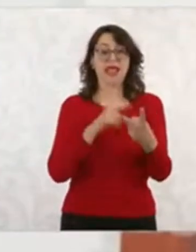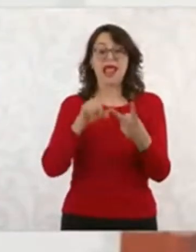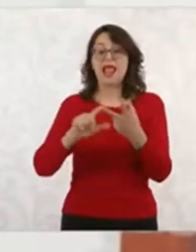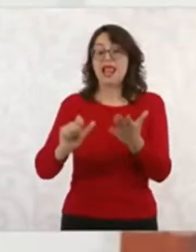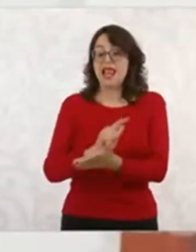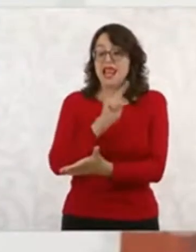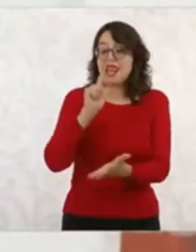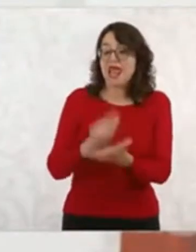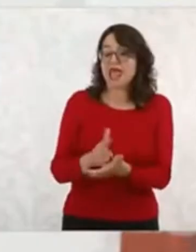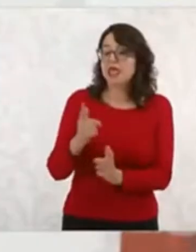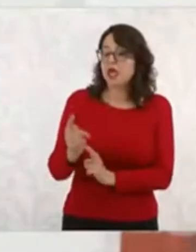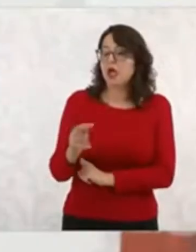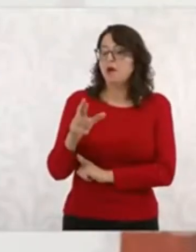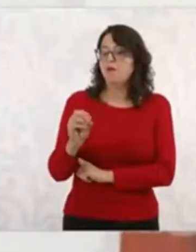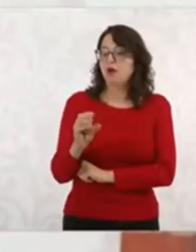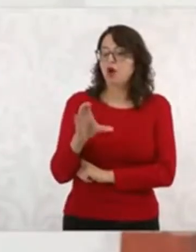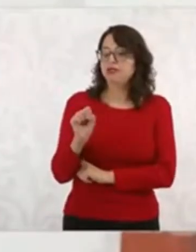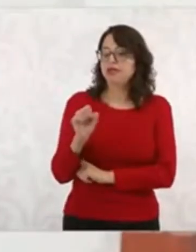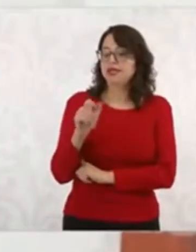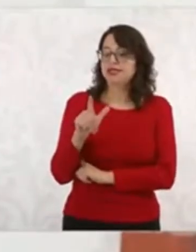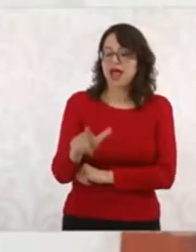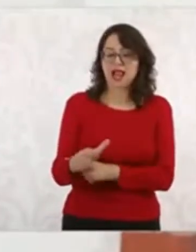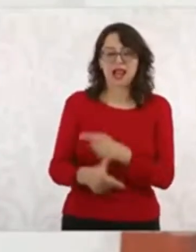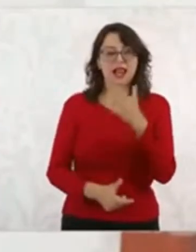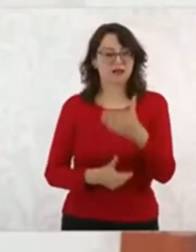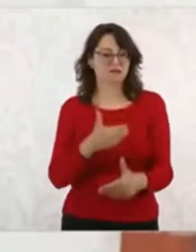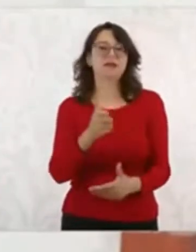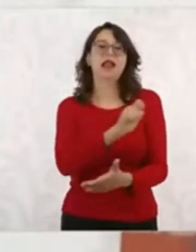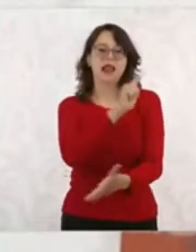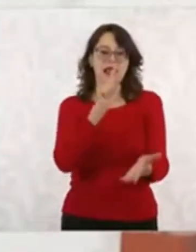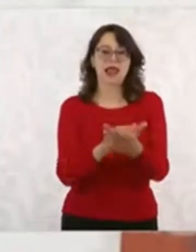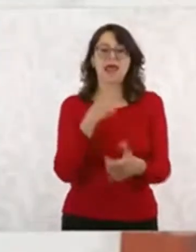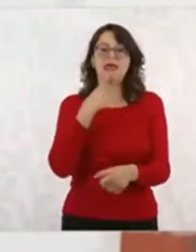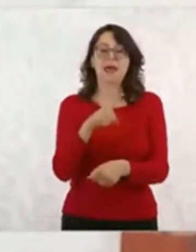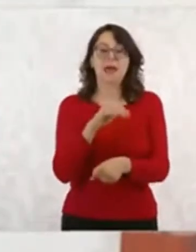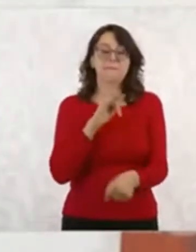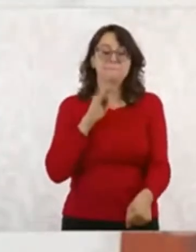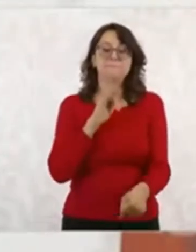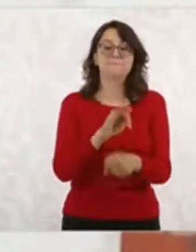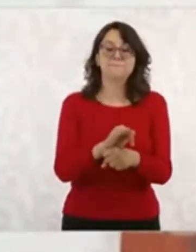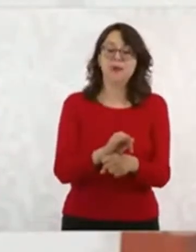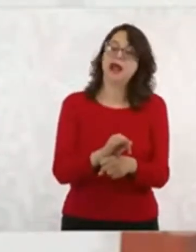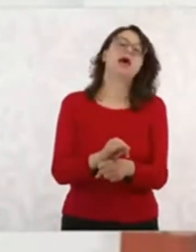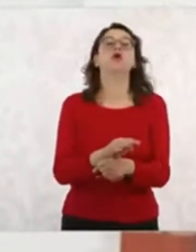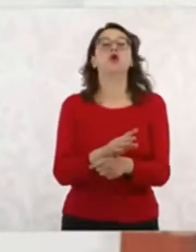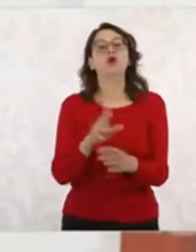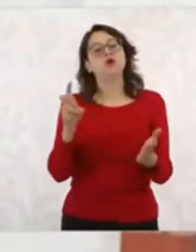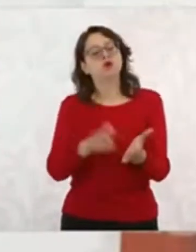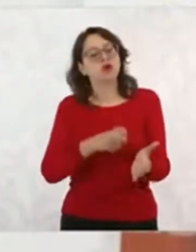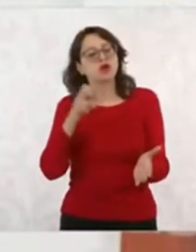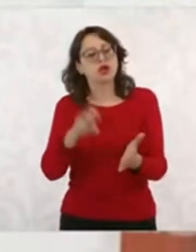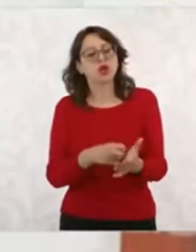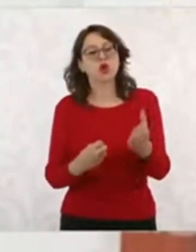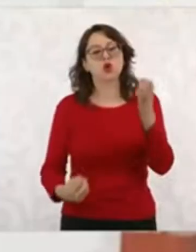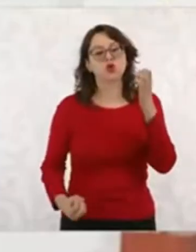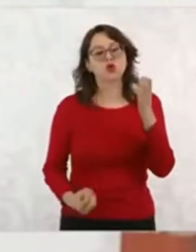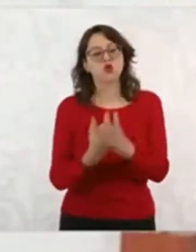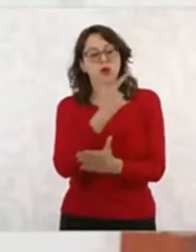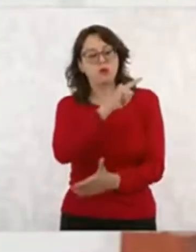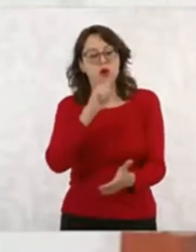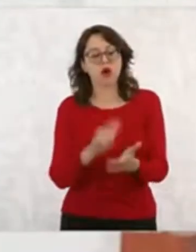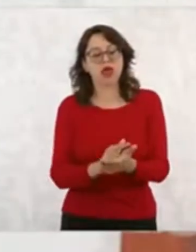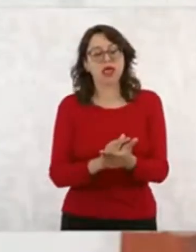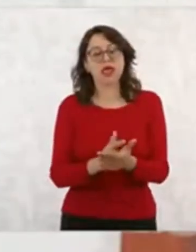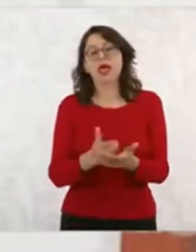amparo, se aplican solo, las leyes nuevas se aplican en su entrada en vigor para